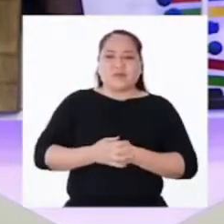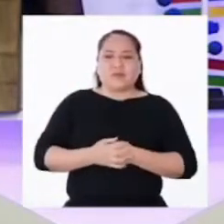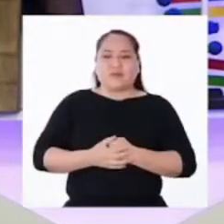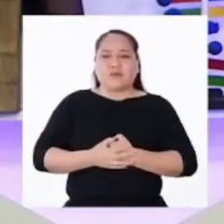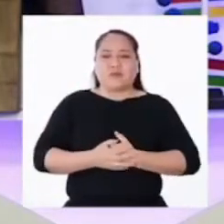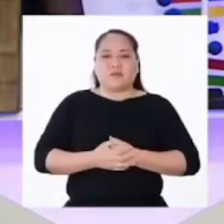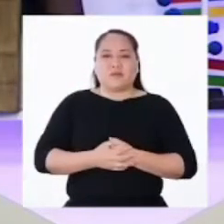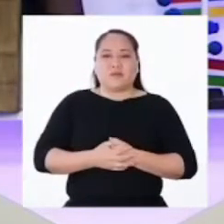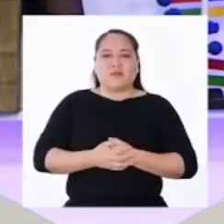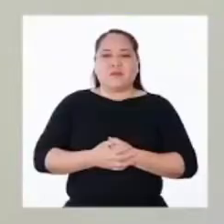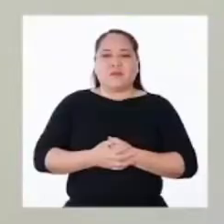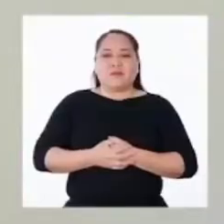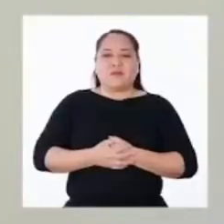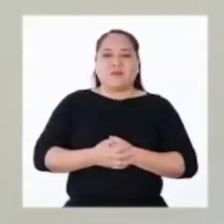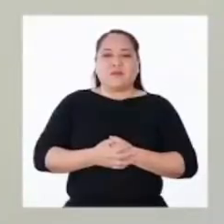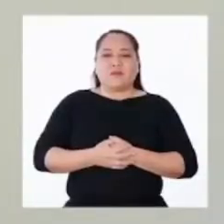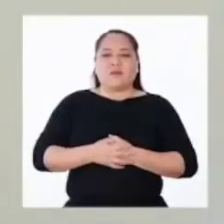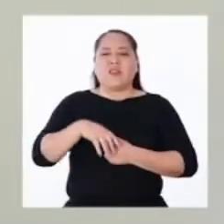Romina?